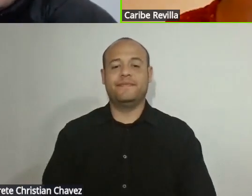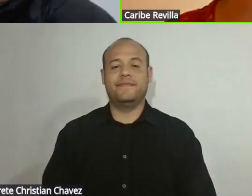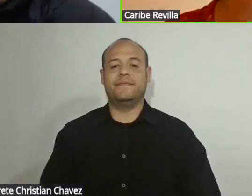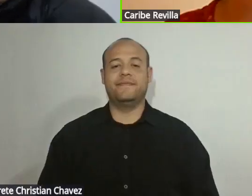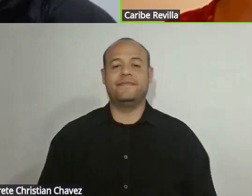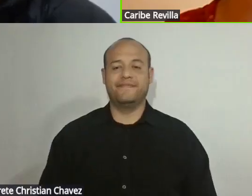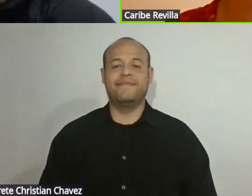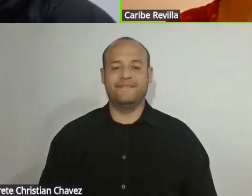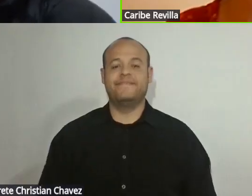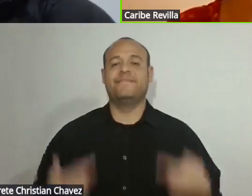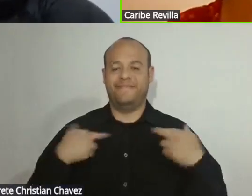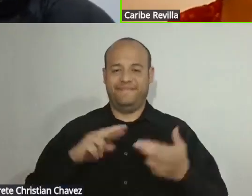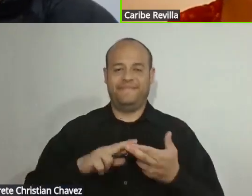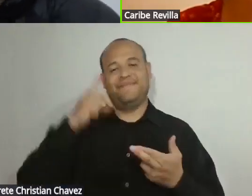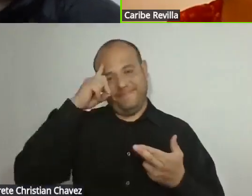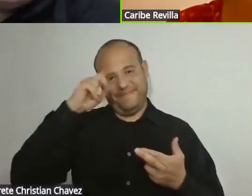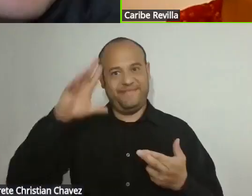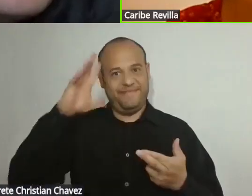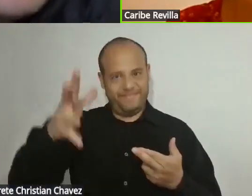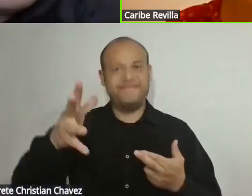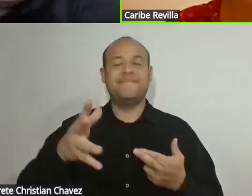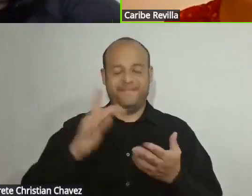futuro doctor. Gracias.